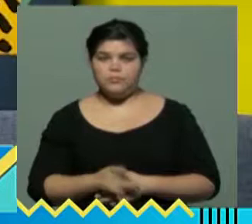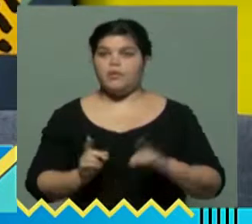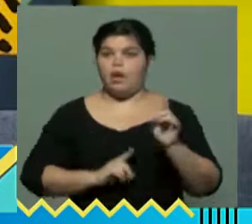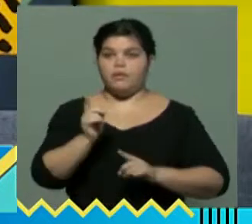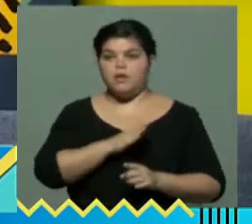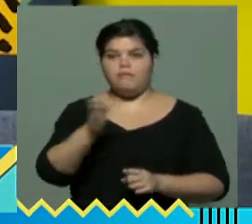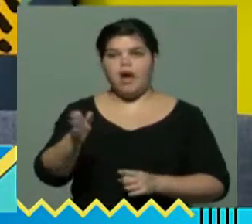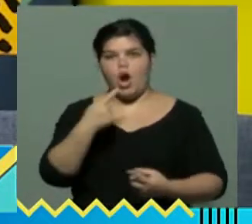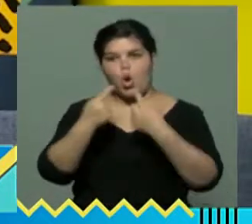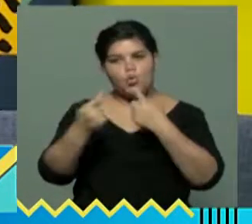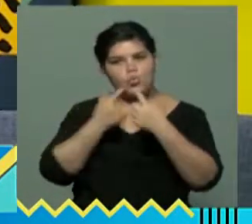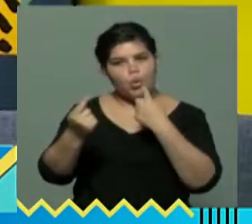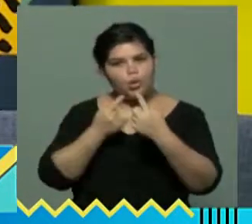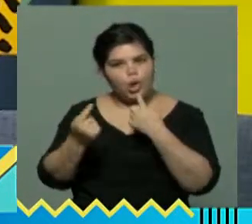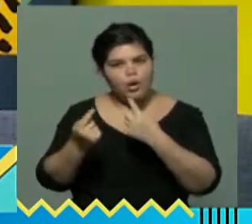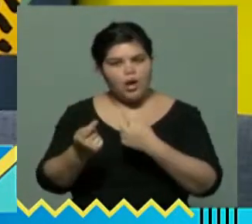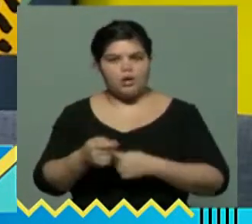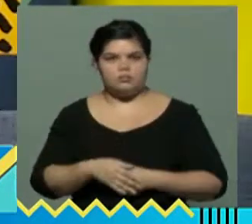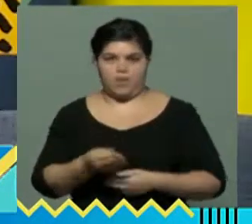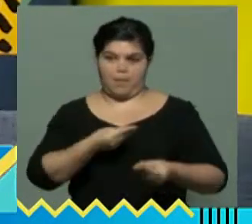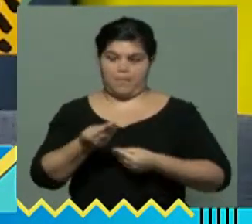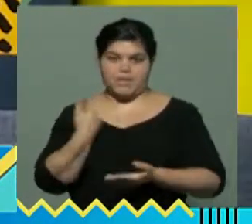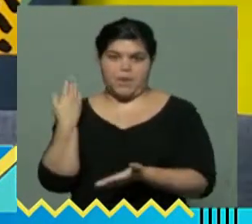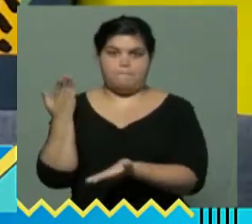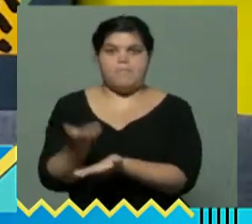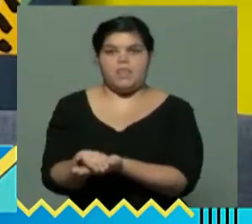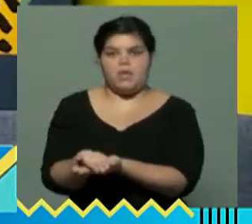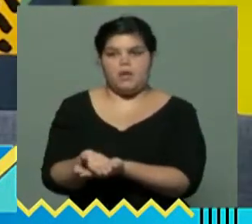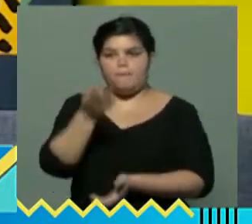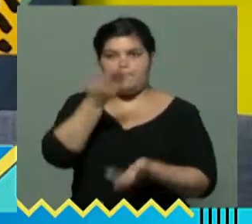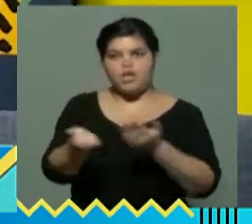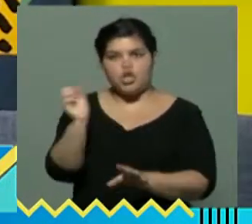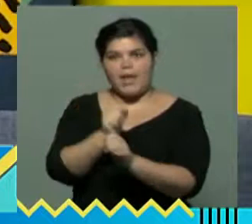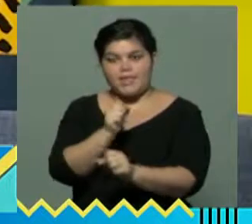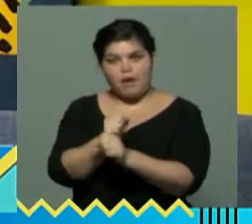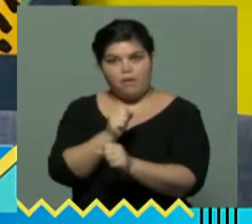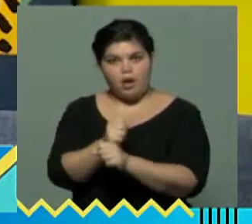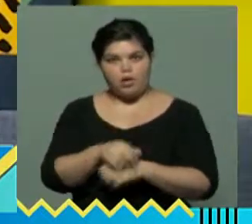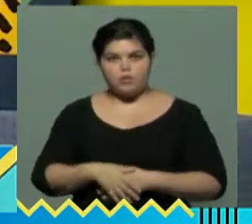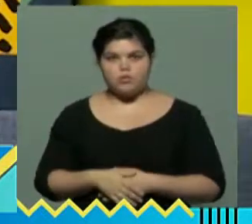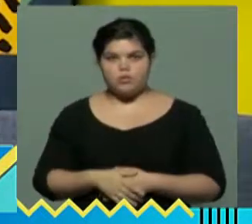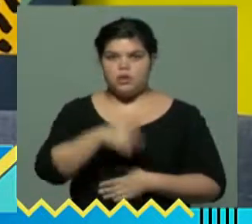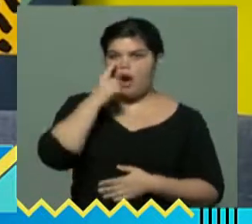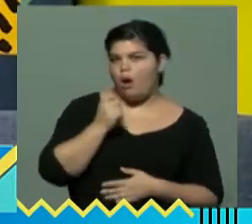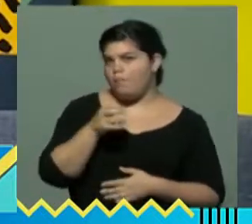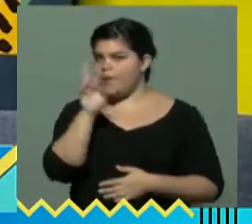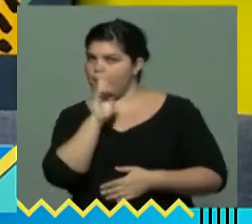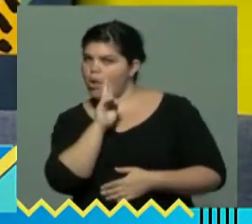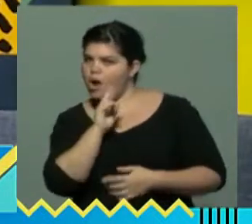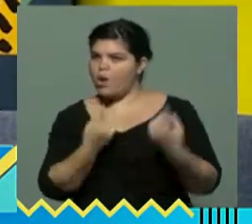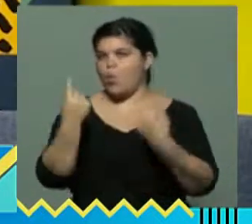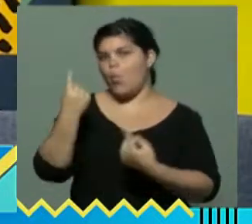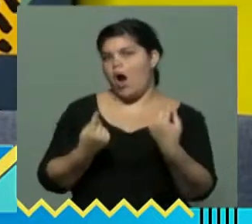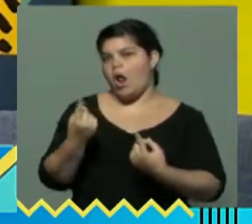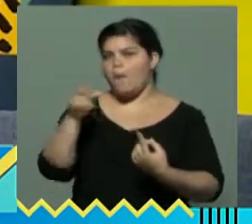alguna consultora hoy en día como empresa a pedir gente para trabajar, te dicen, ¿querés que sea hombre mejor o mujer? Porque la